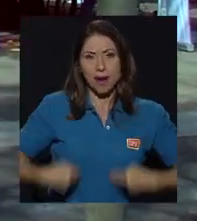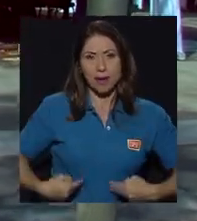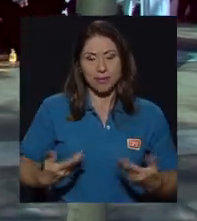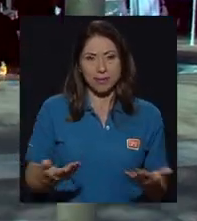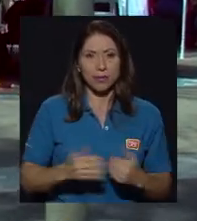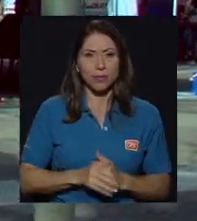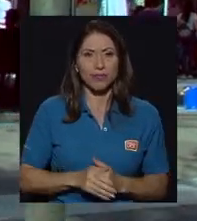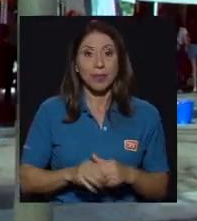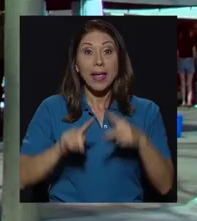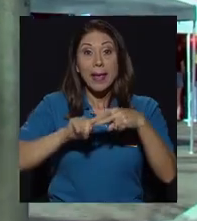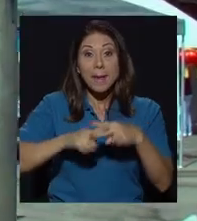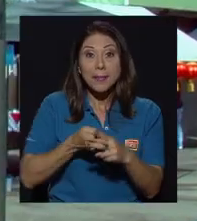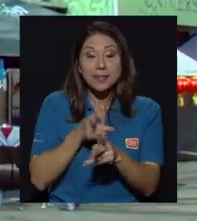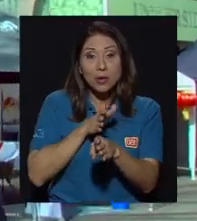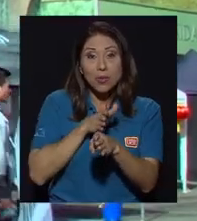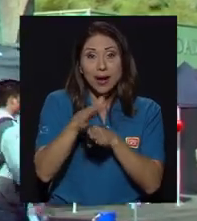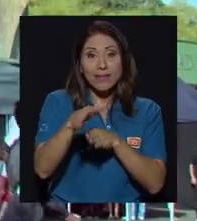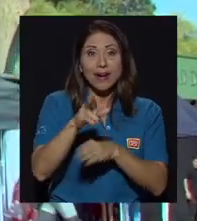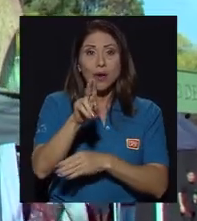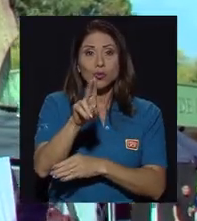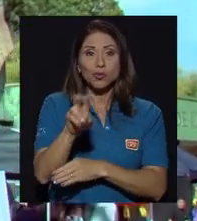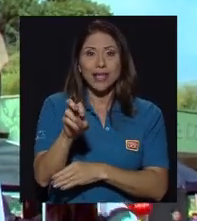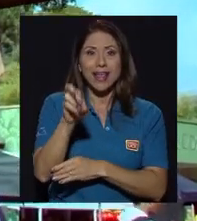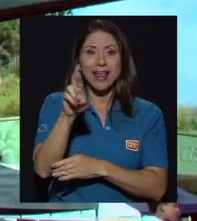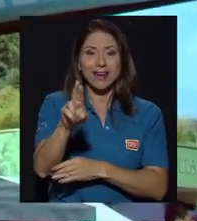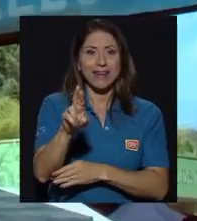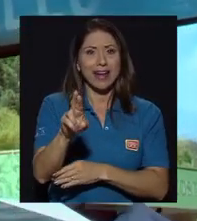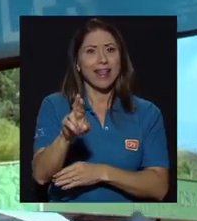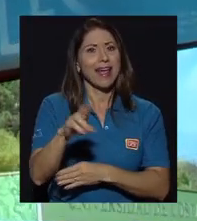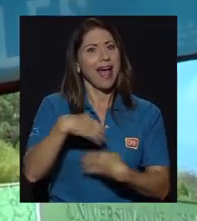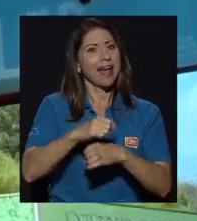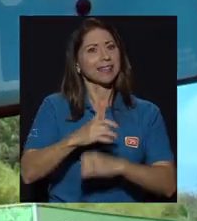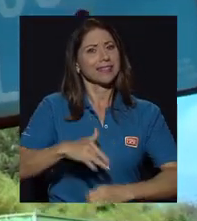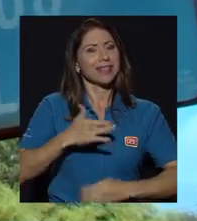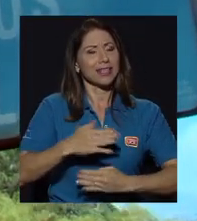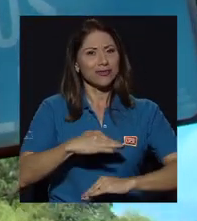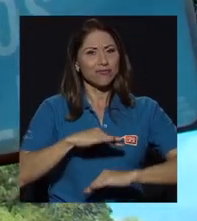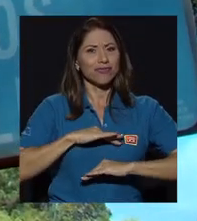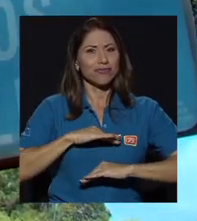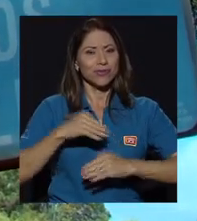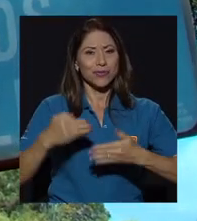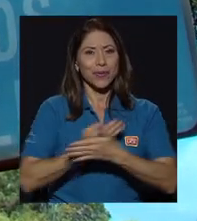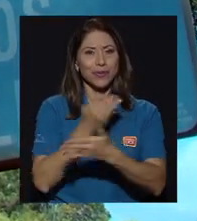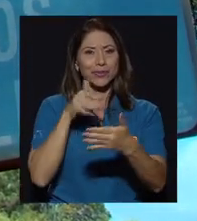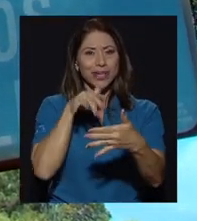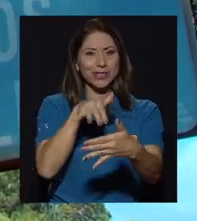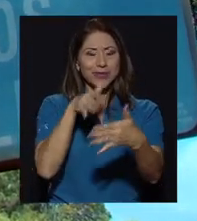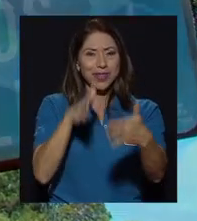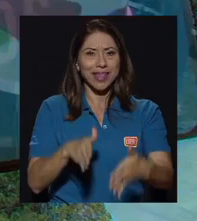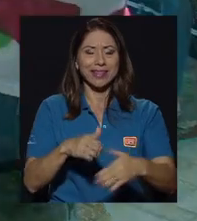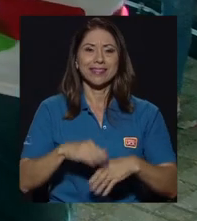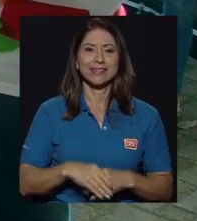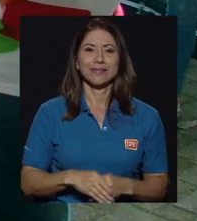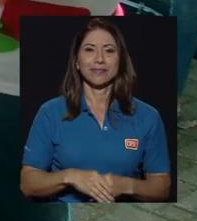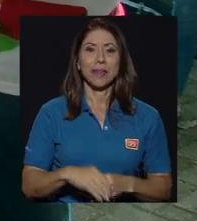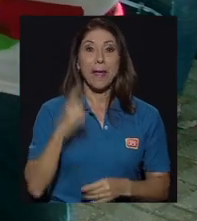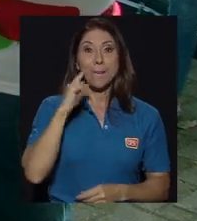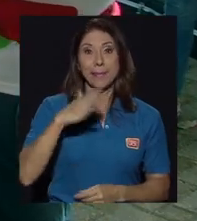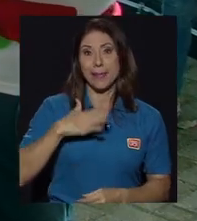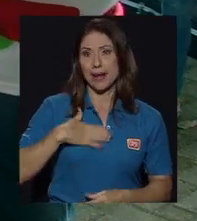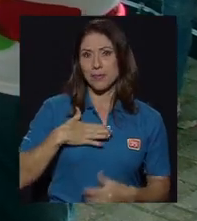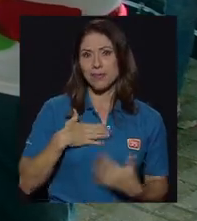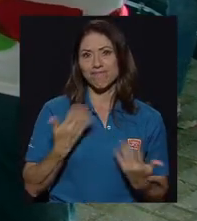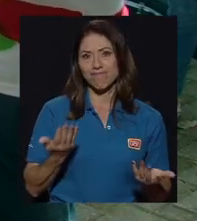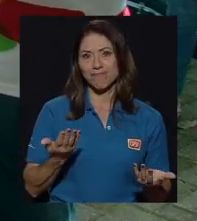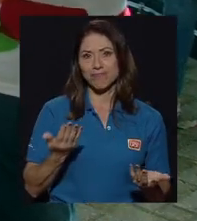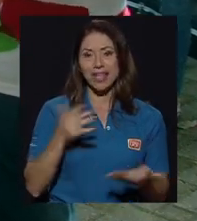humanístico. Empezar una carrera en la UCR es algo que llena de mucha satisfacción a los nuevos estudiantes. Para mí